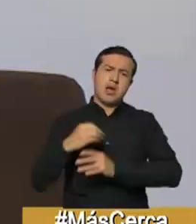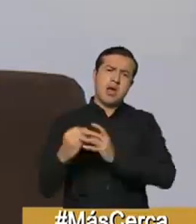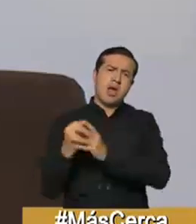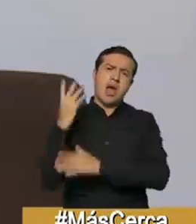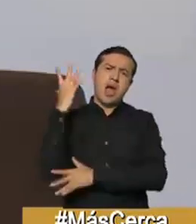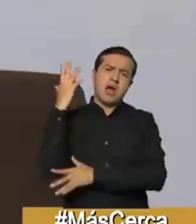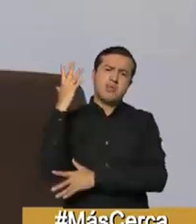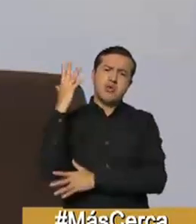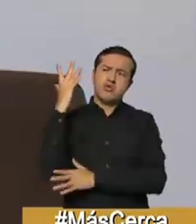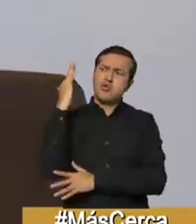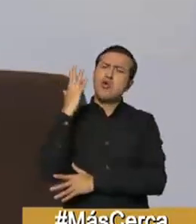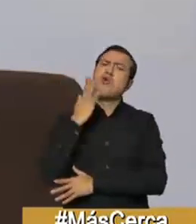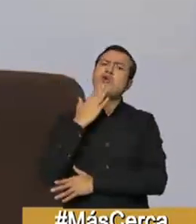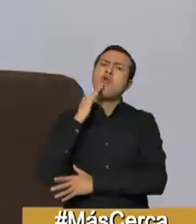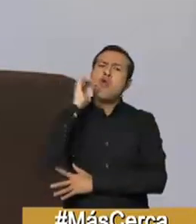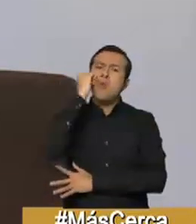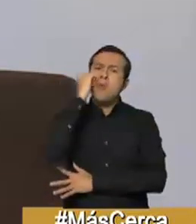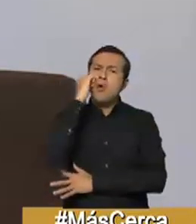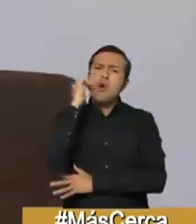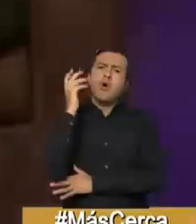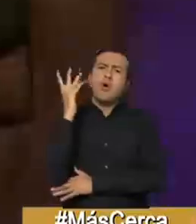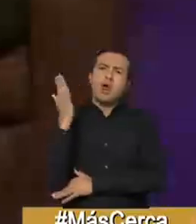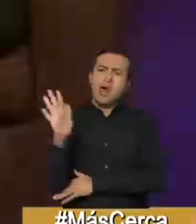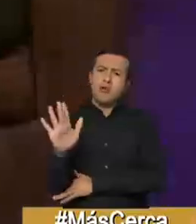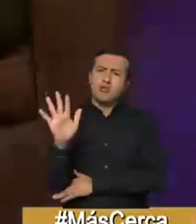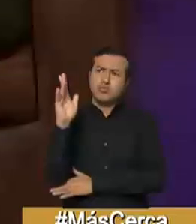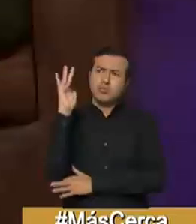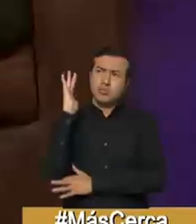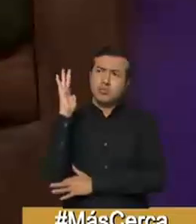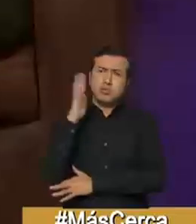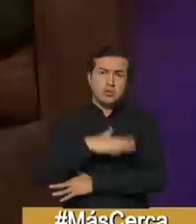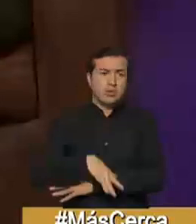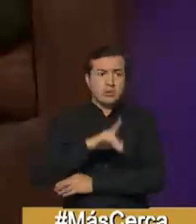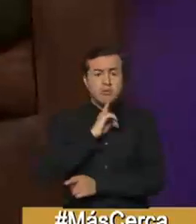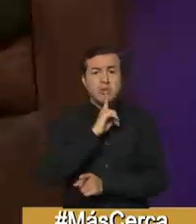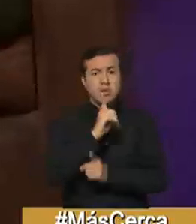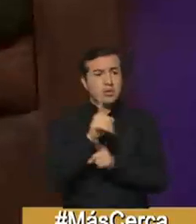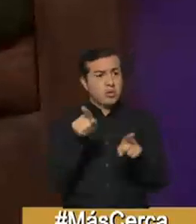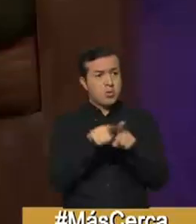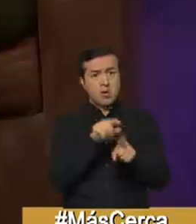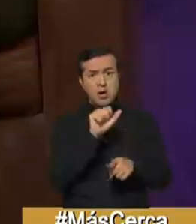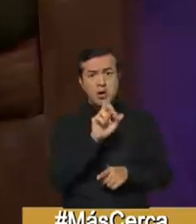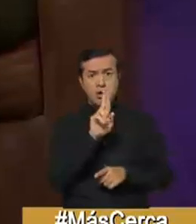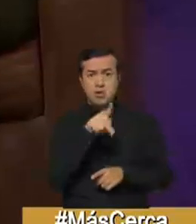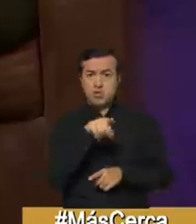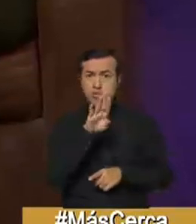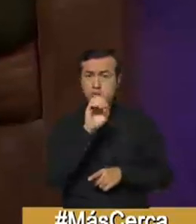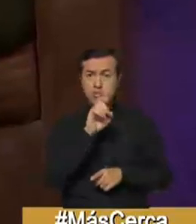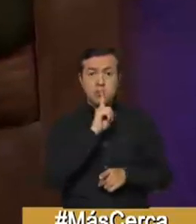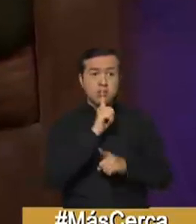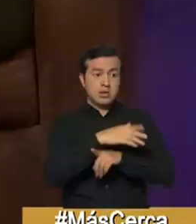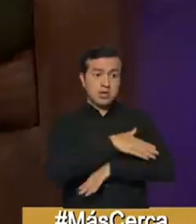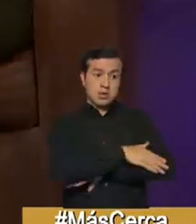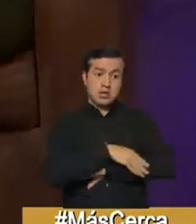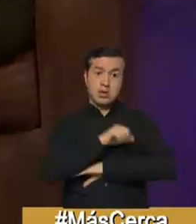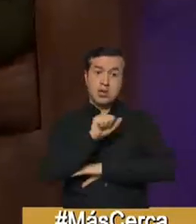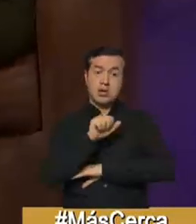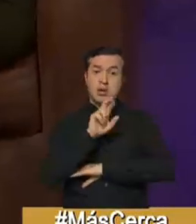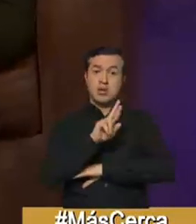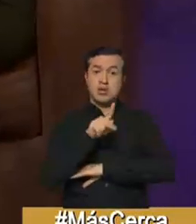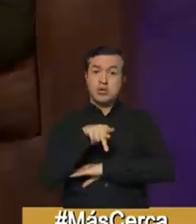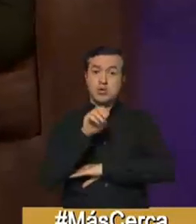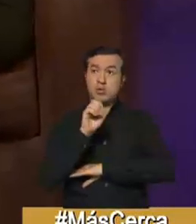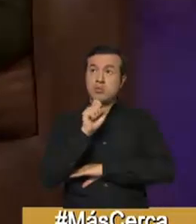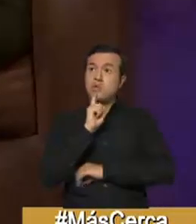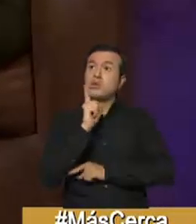enteras, llenas de un color morado que son los jacarandas. Aquí, ¿por qué no lo hacemos igual con los arupos? La calle de los arupos debería existir. La calle de los